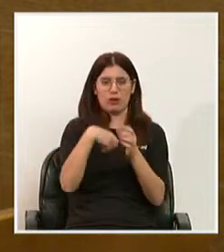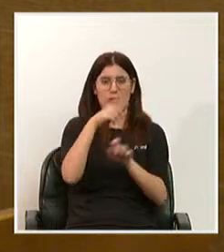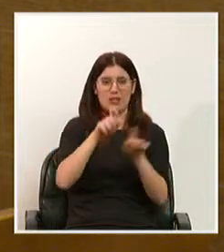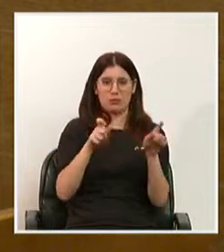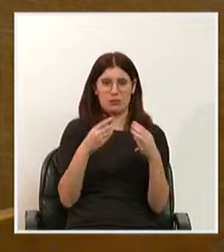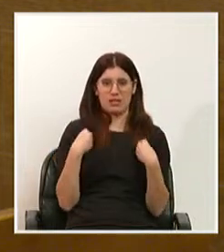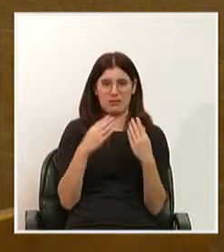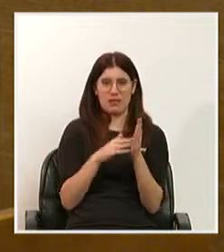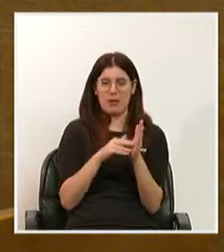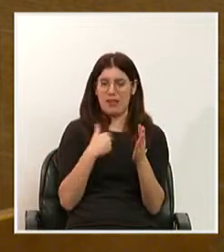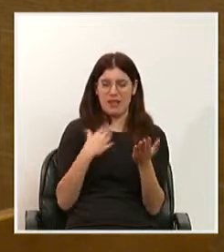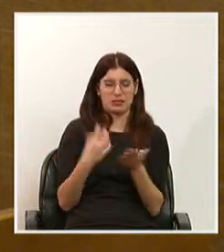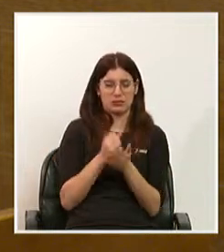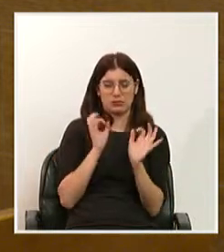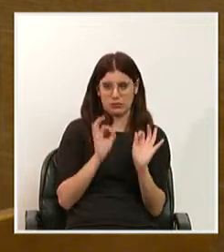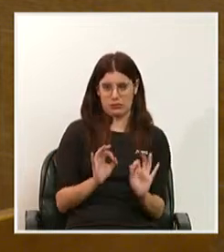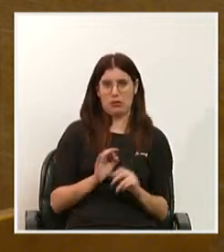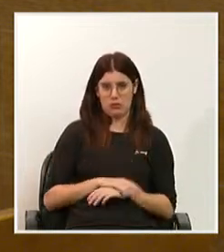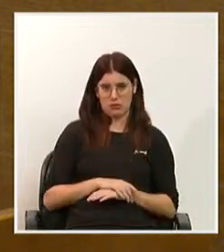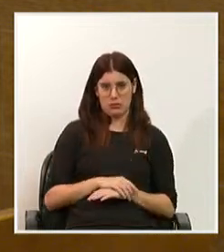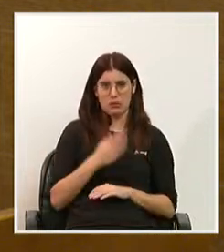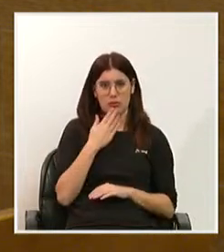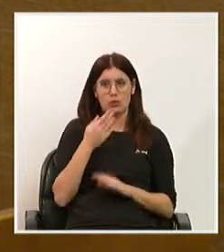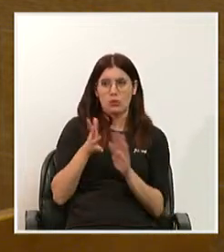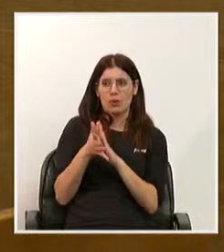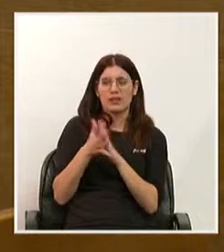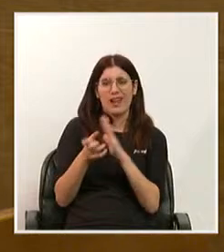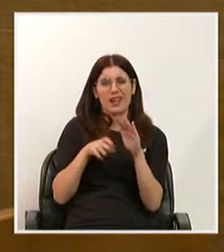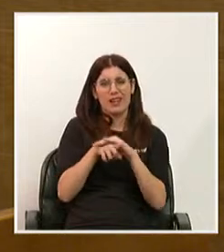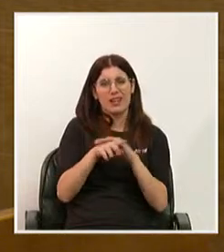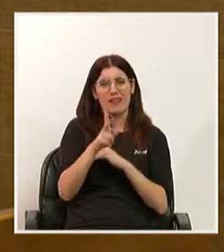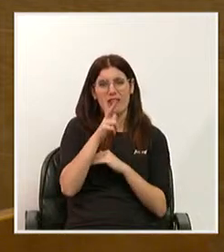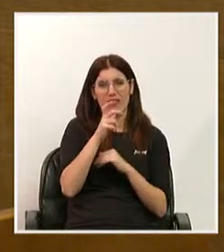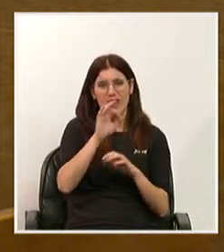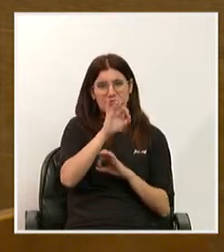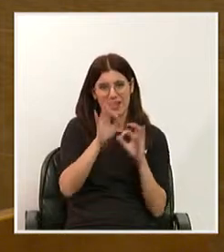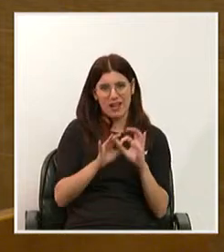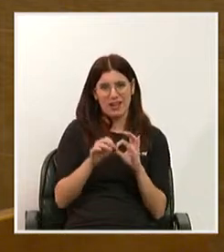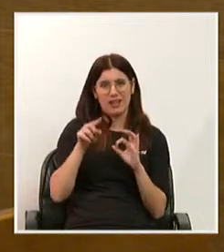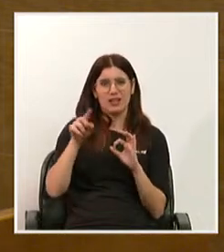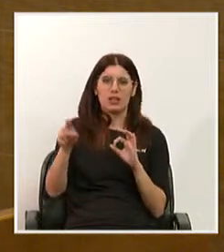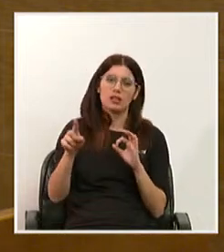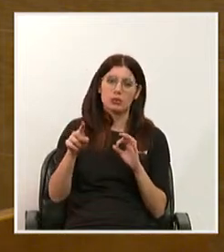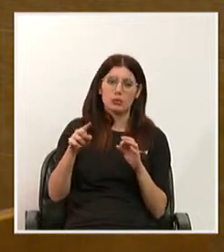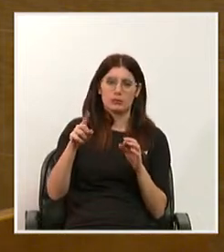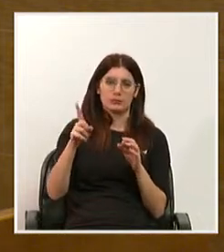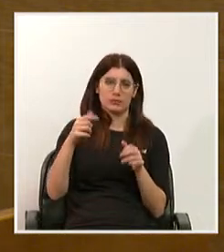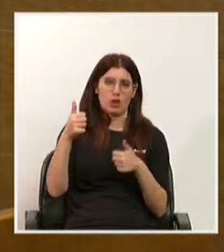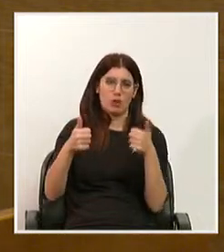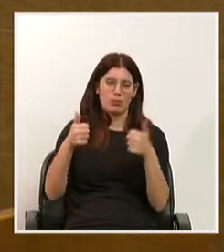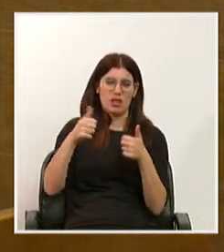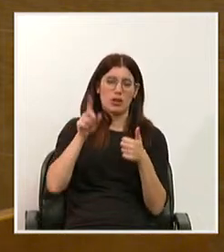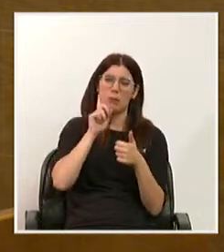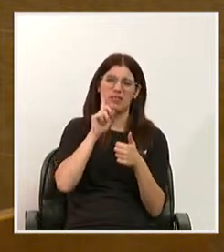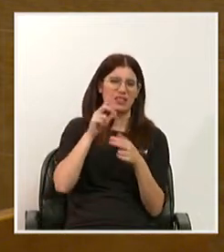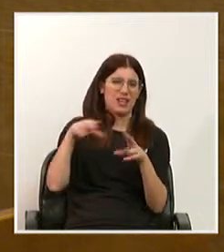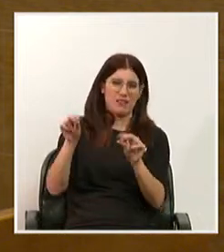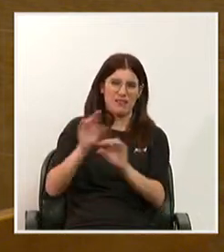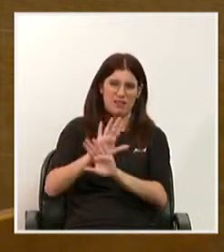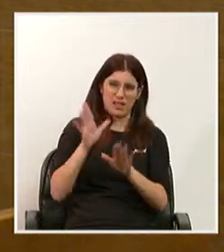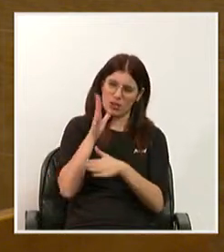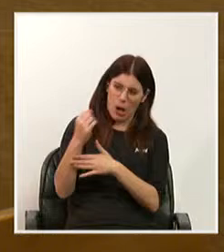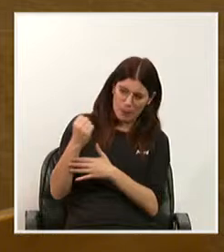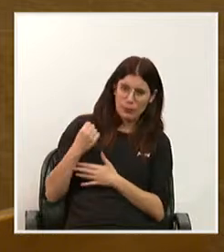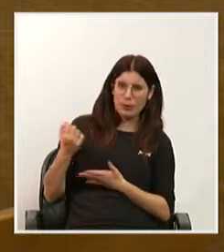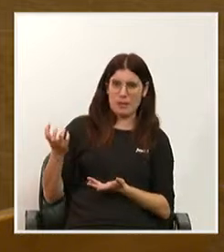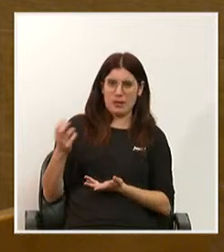es todo cuéntenle la verdad de su nefasta gestión y dejen ya de hacer oposición en base a los bulos y céntrate en ayudar al conse de Carlos mazón que